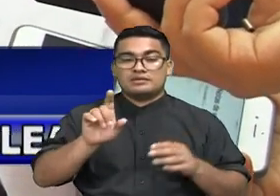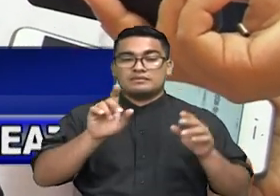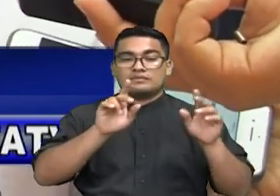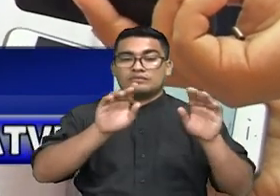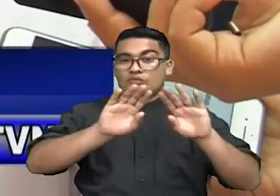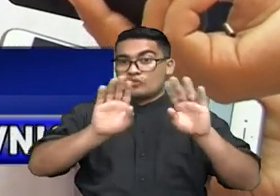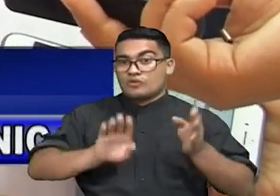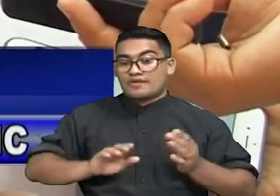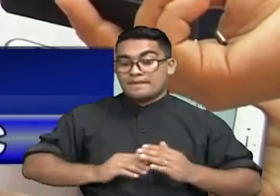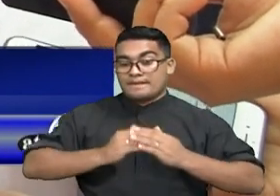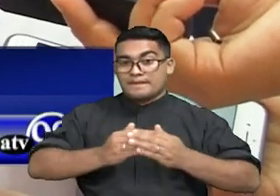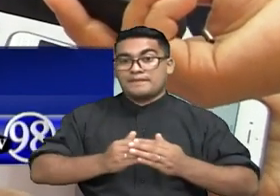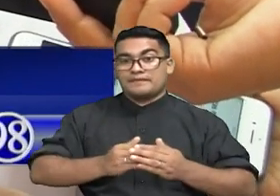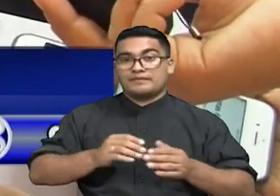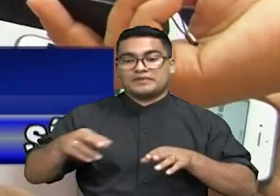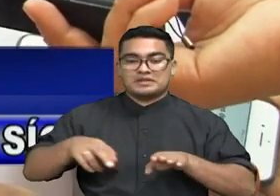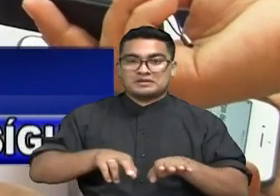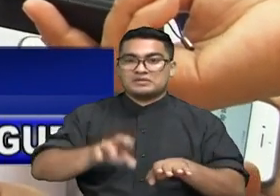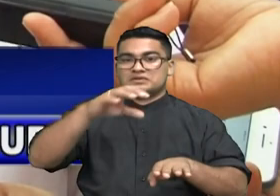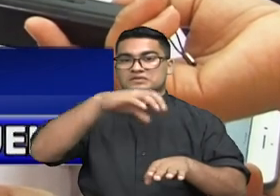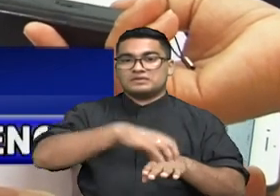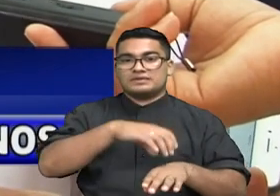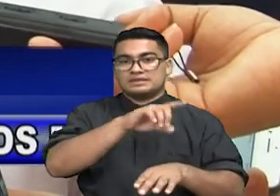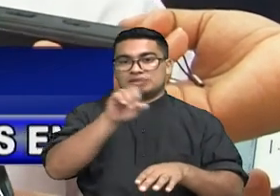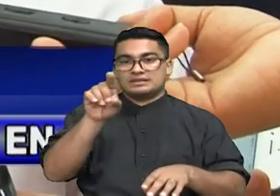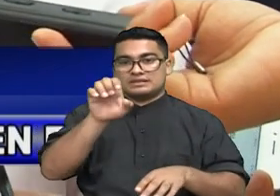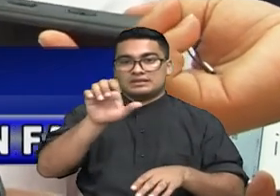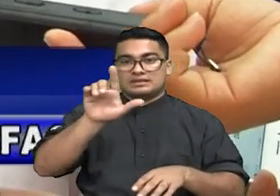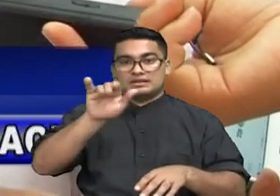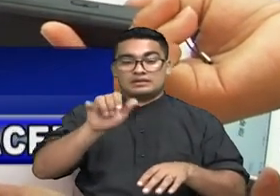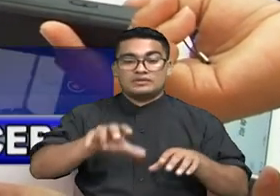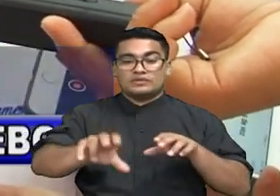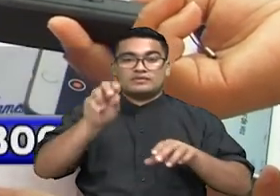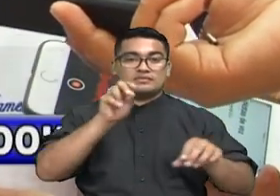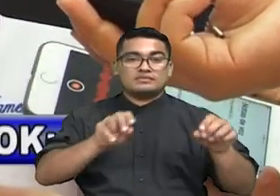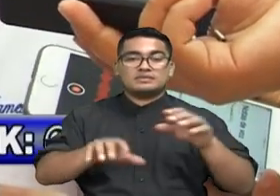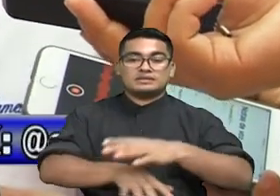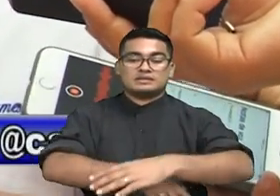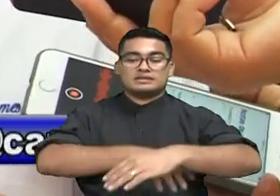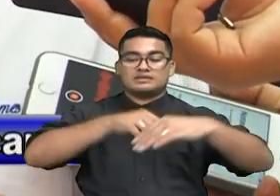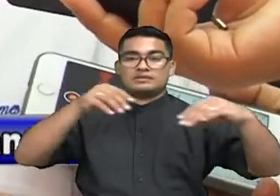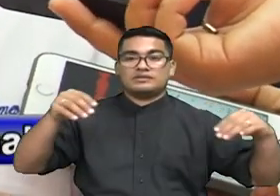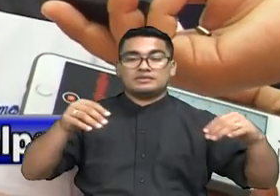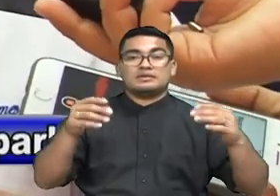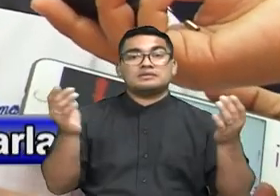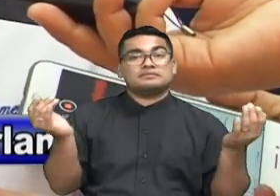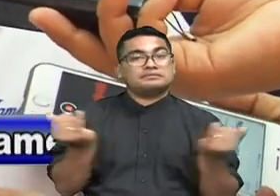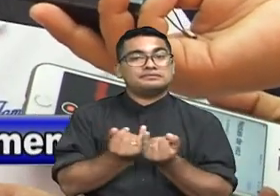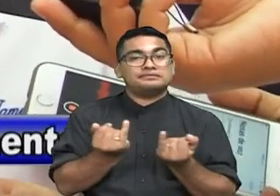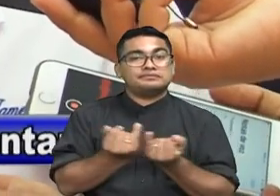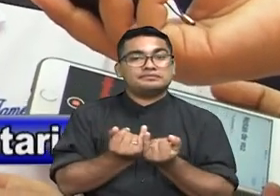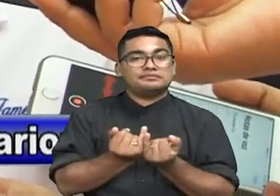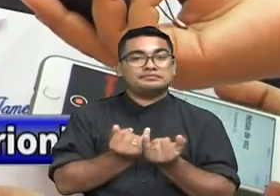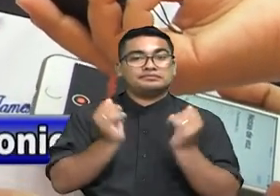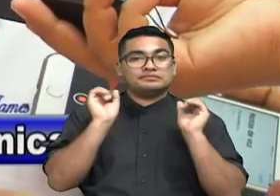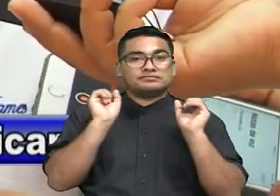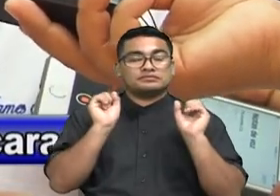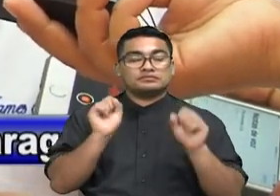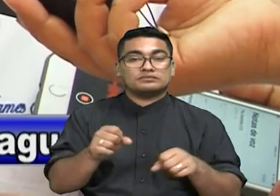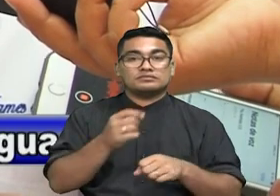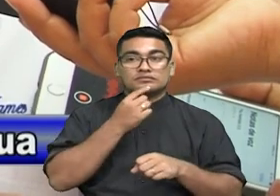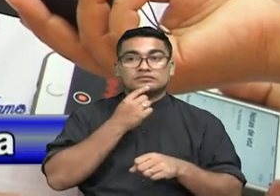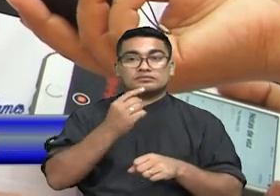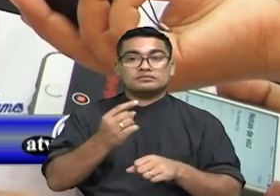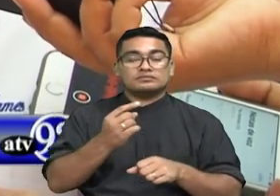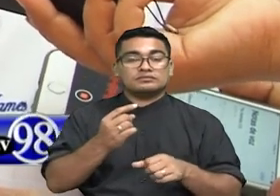en las zonas alejadas, Río San Juan, Celaya, Nueva Segovia, Jinotega, ¿verdad? Sea la continuidad